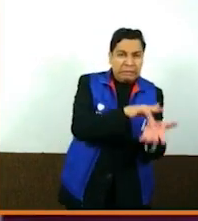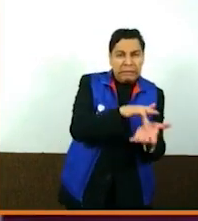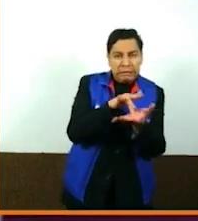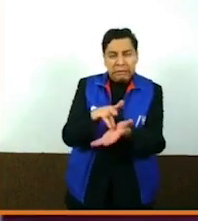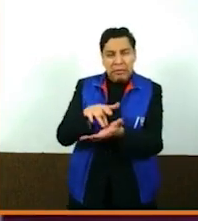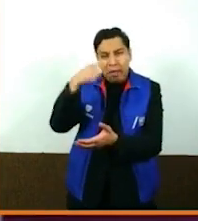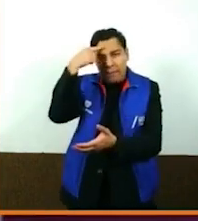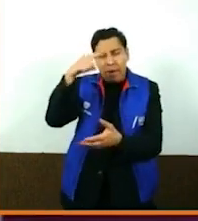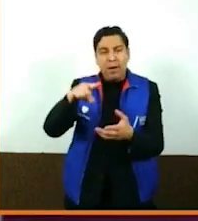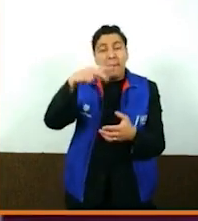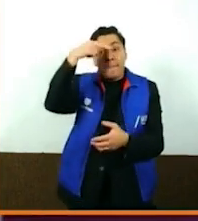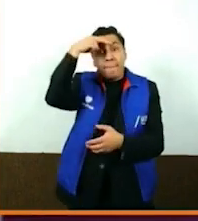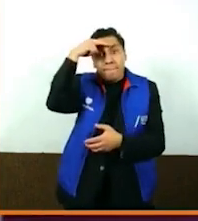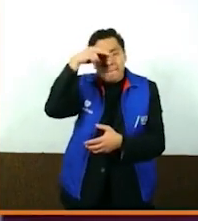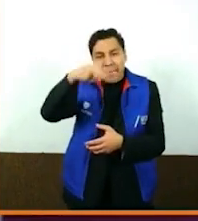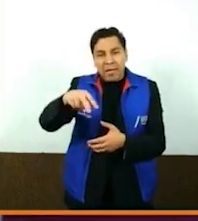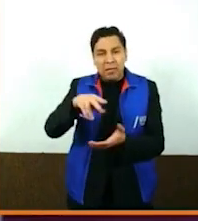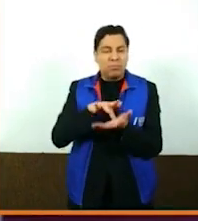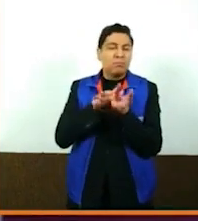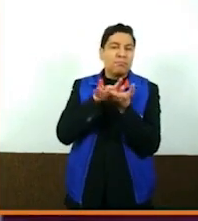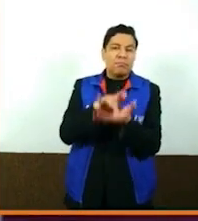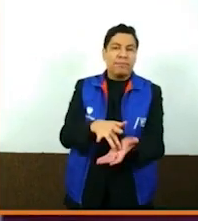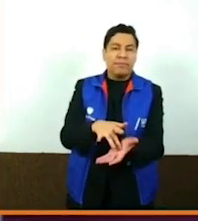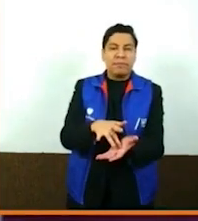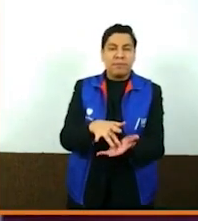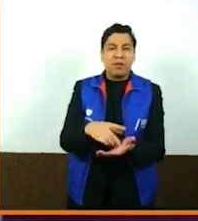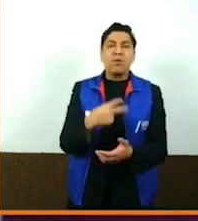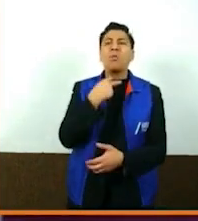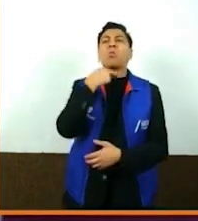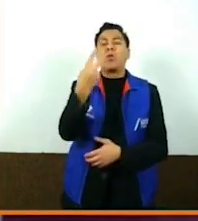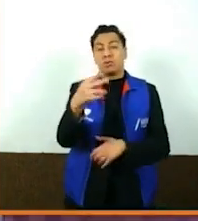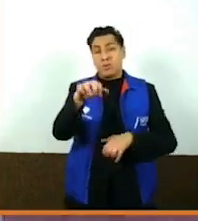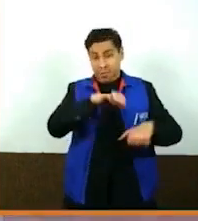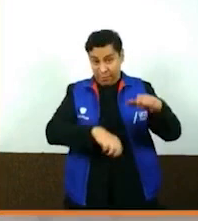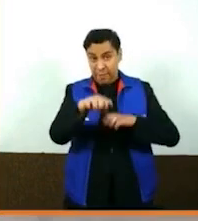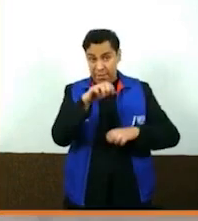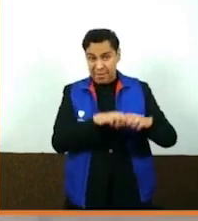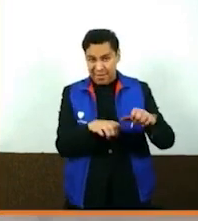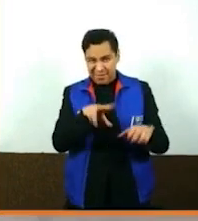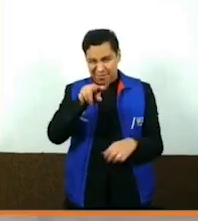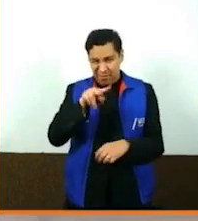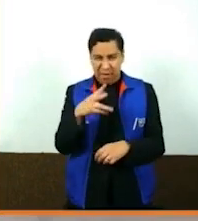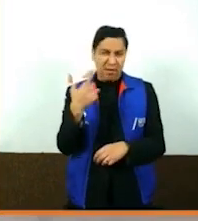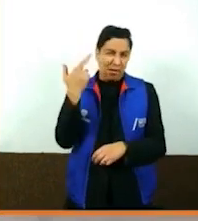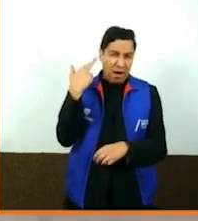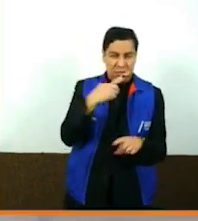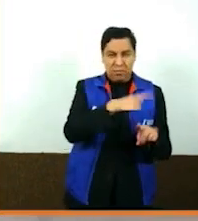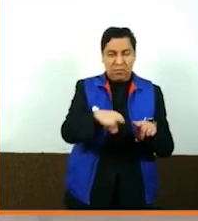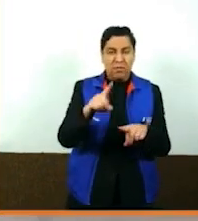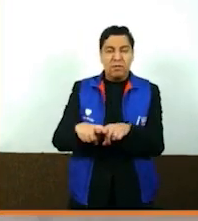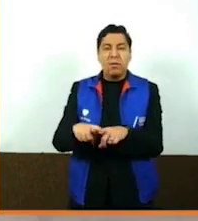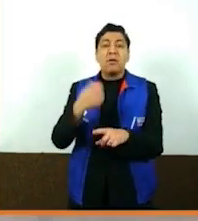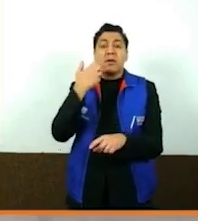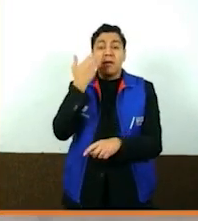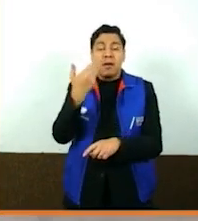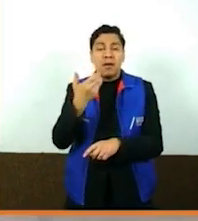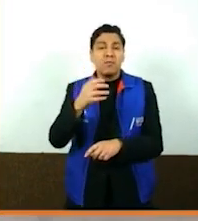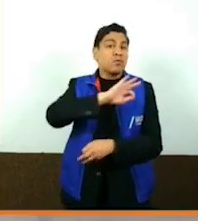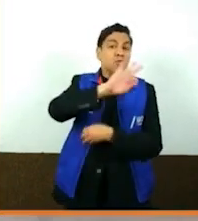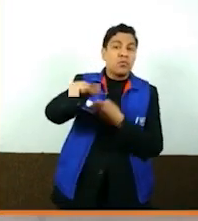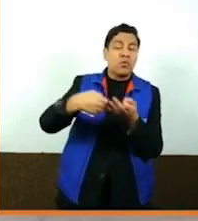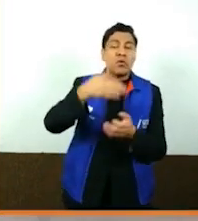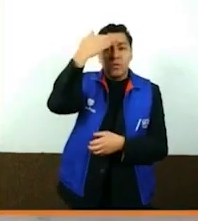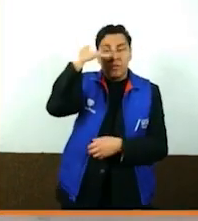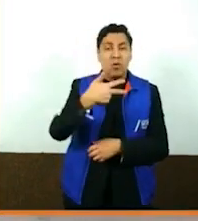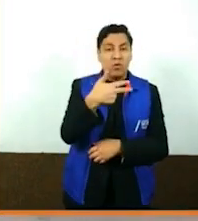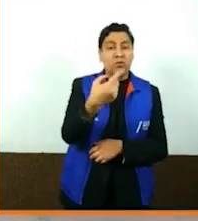desarrollo de México. A través de la campaña Voz de las Empresas, queremos que la sociedad sepa que 8 de cada